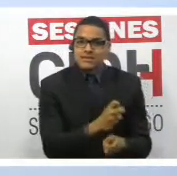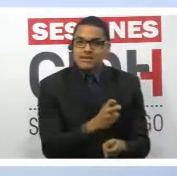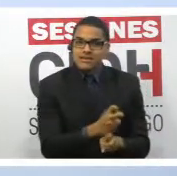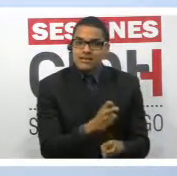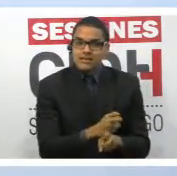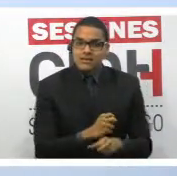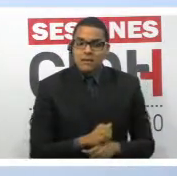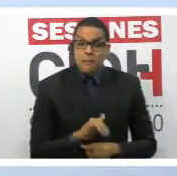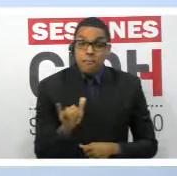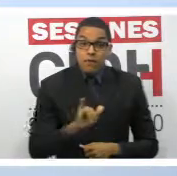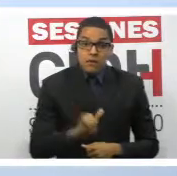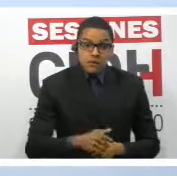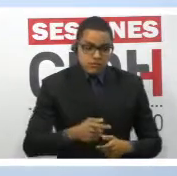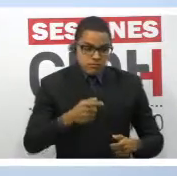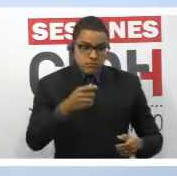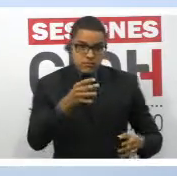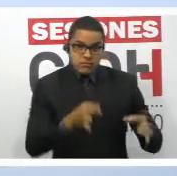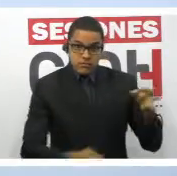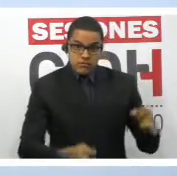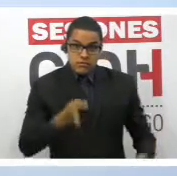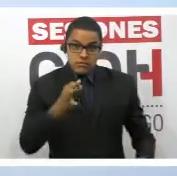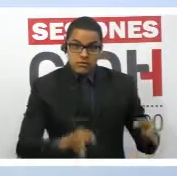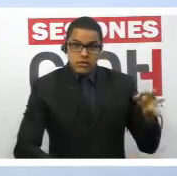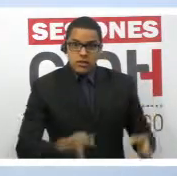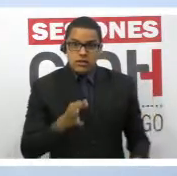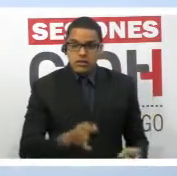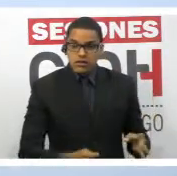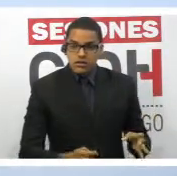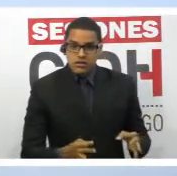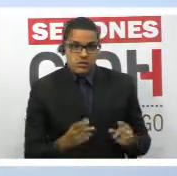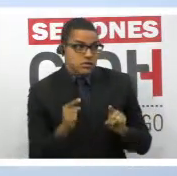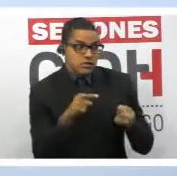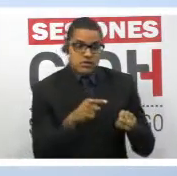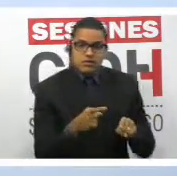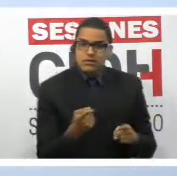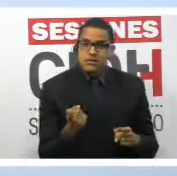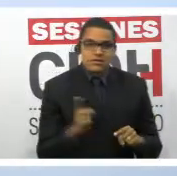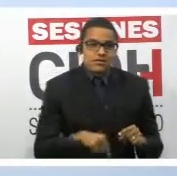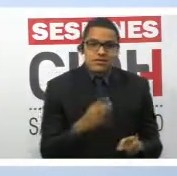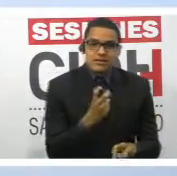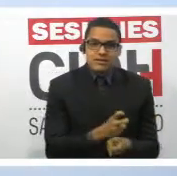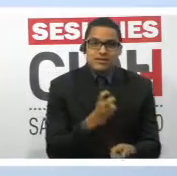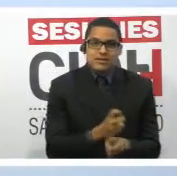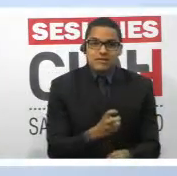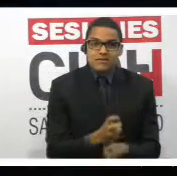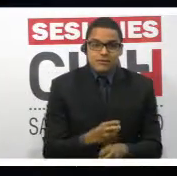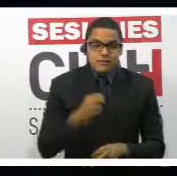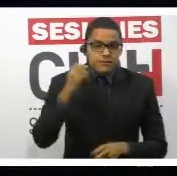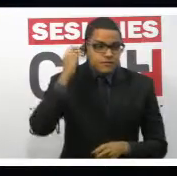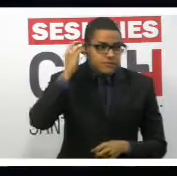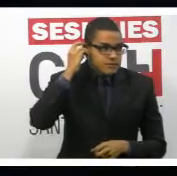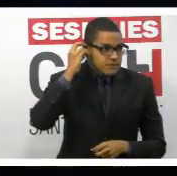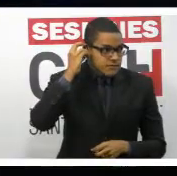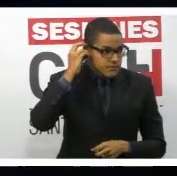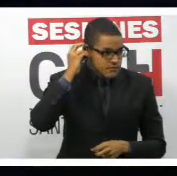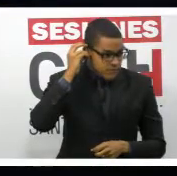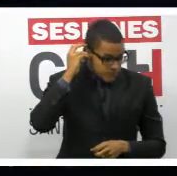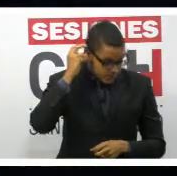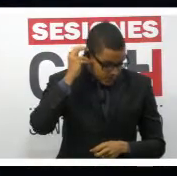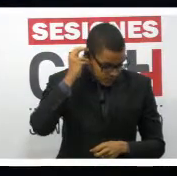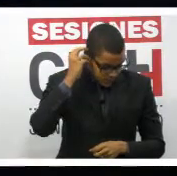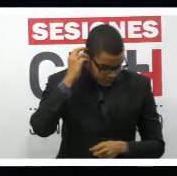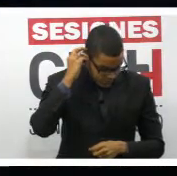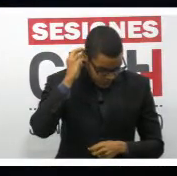acceso a la justicia para mujeres que han enfrentado violaciones a sus derechos sexuales y reproductivos ahora doy la